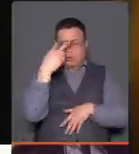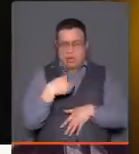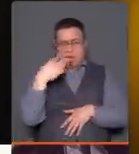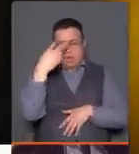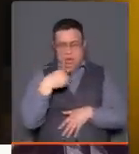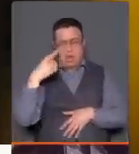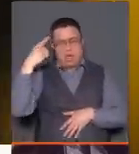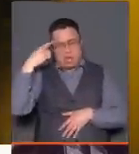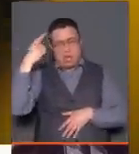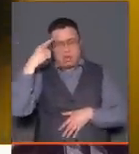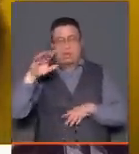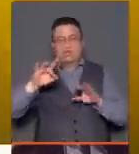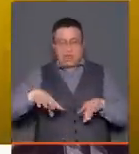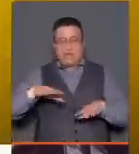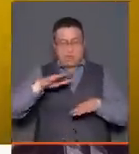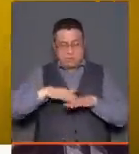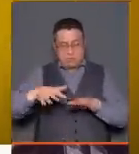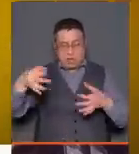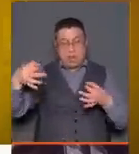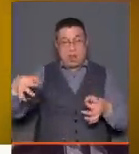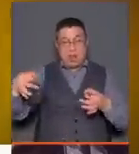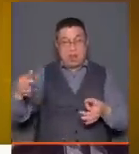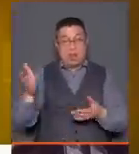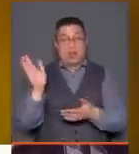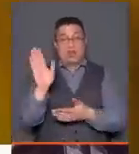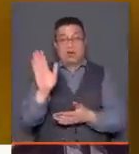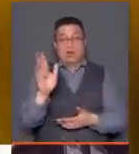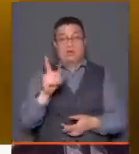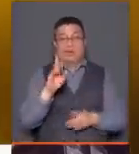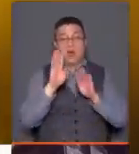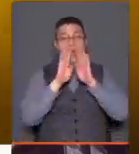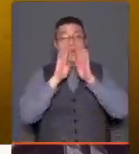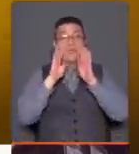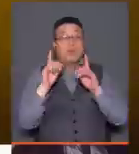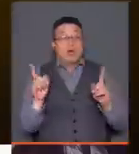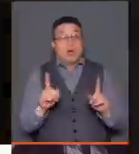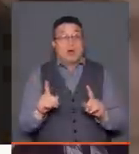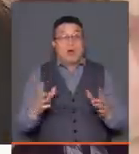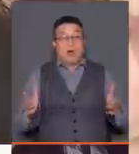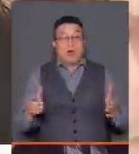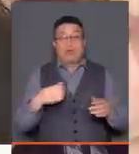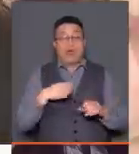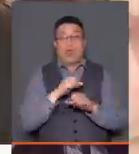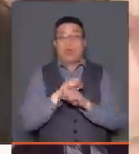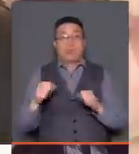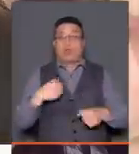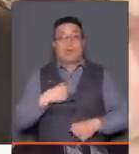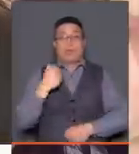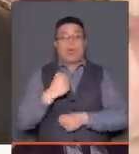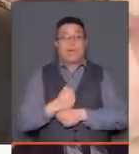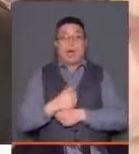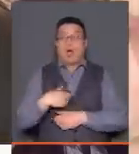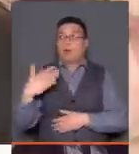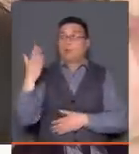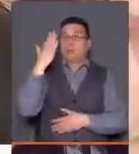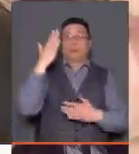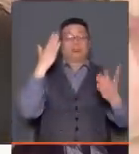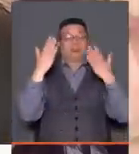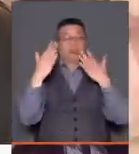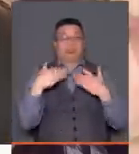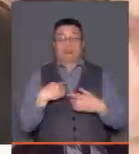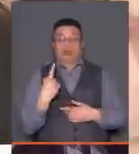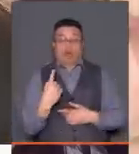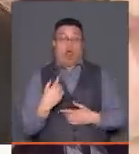que un papel de antecedente no estaba limpio no estaba limpio no podía trabajar No aparte que estaba sola no podía trabajar